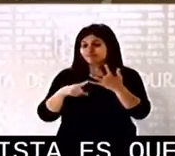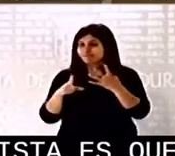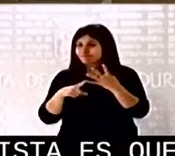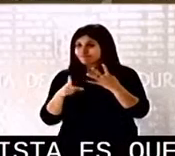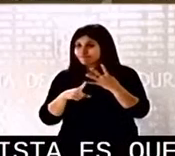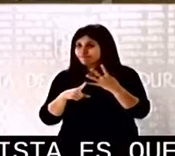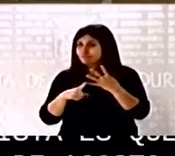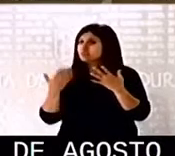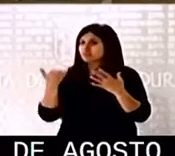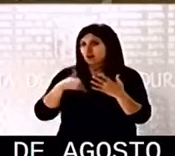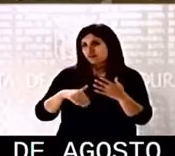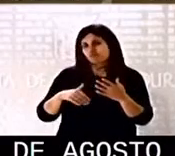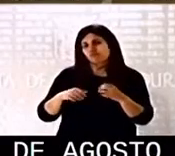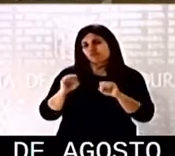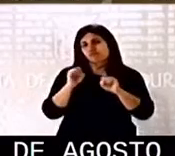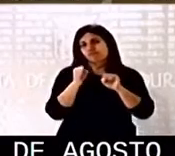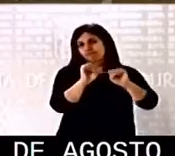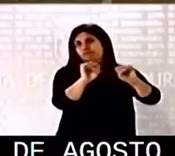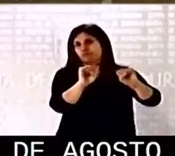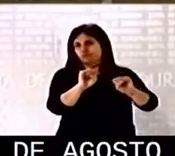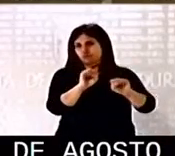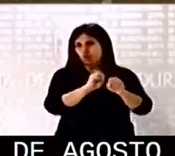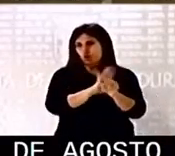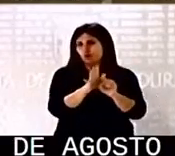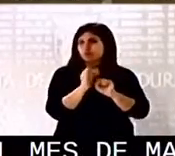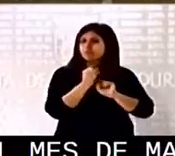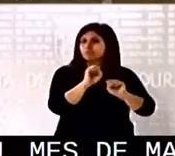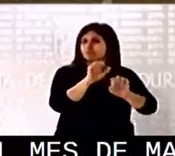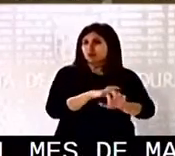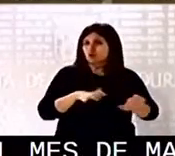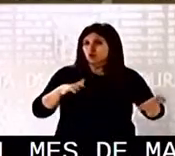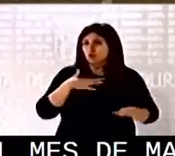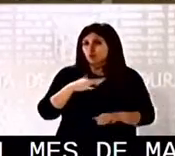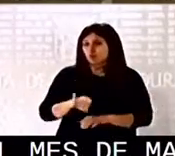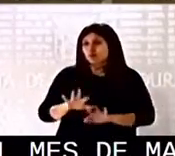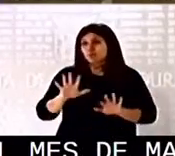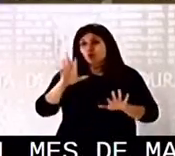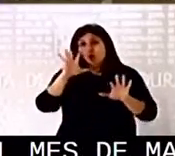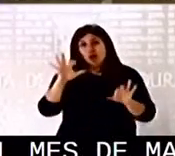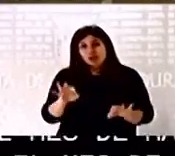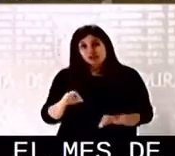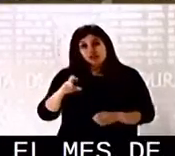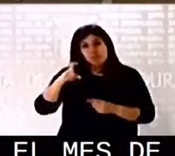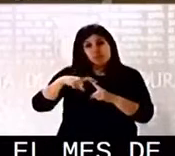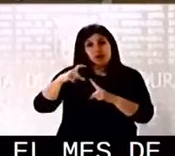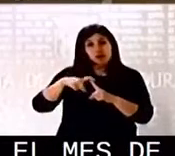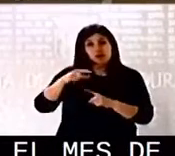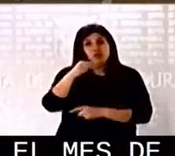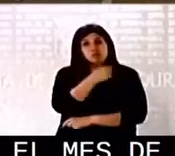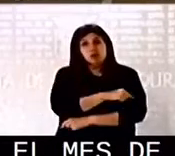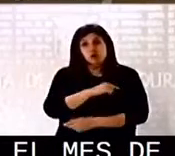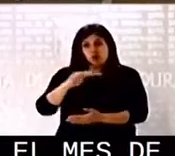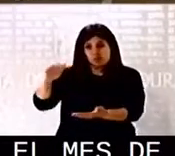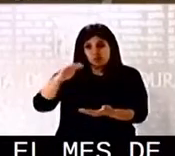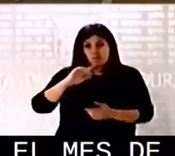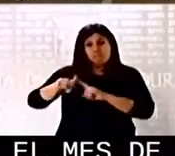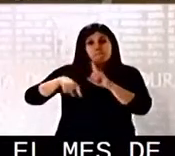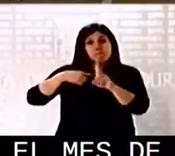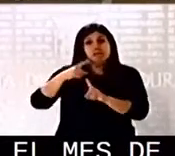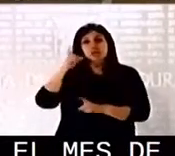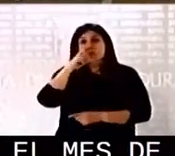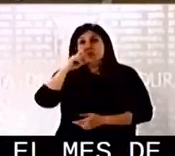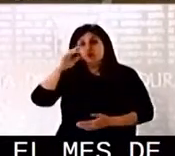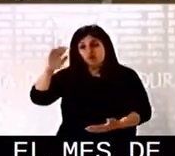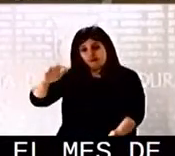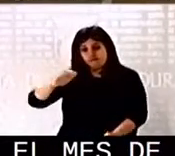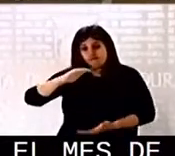Yo creo que con la llegada de vacunas en el mes de mayo y el incremento que se va a producir en el mes de junio, es muy factible que a mediados